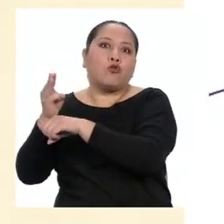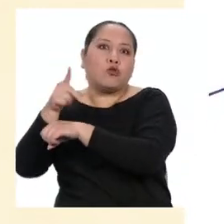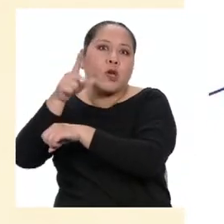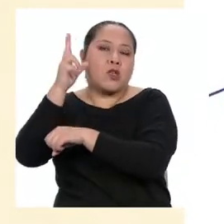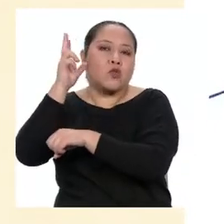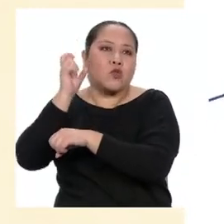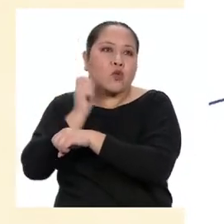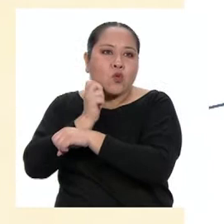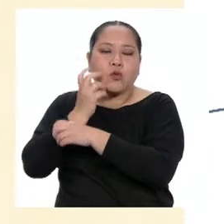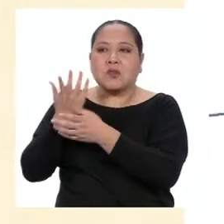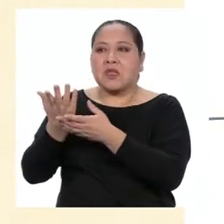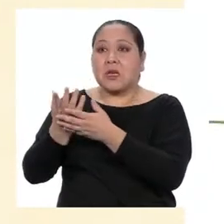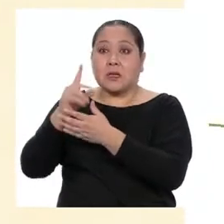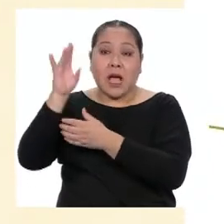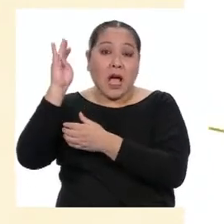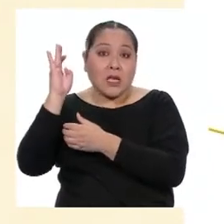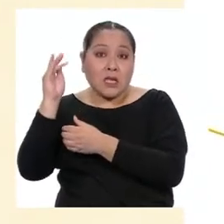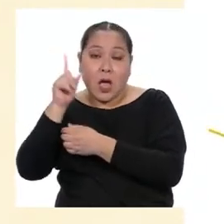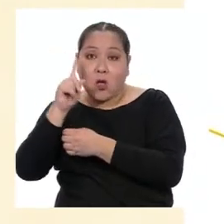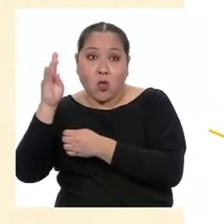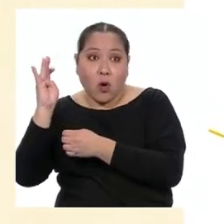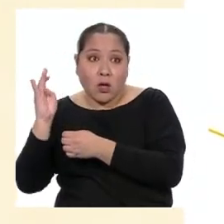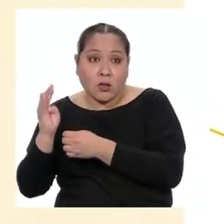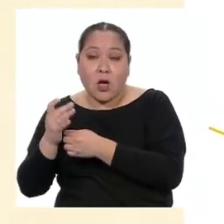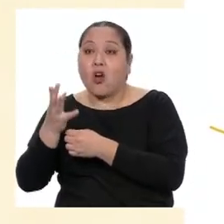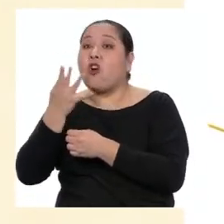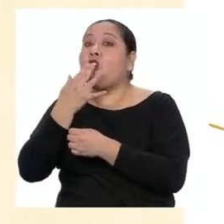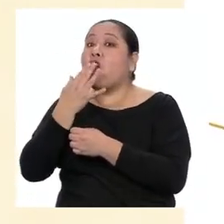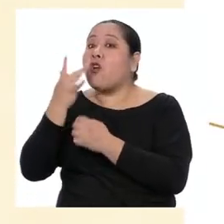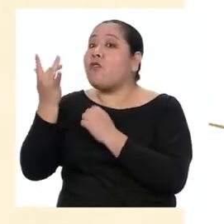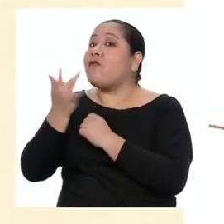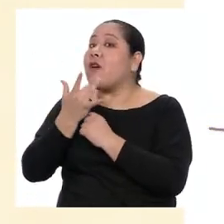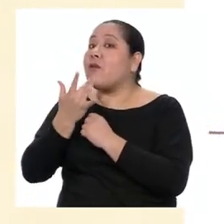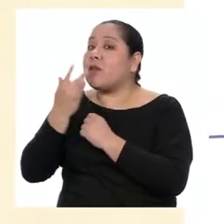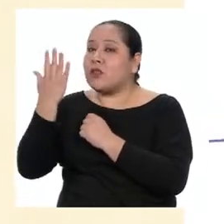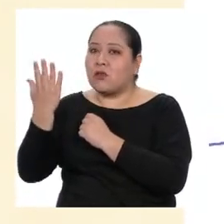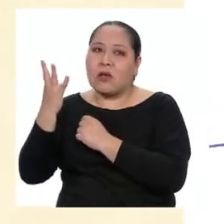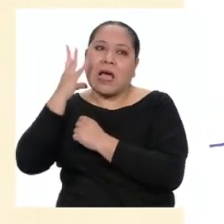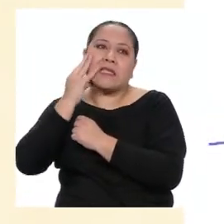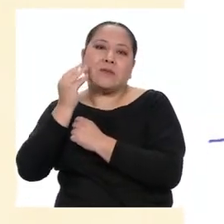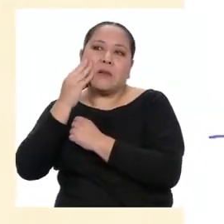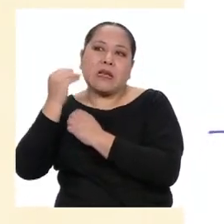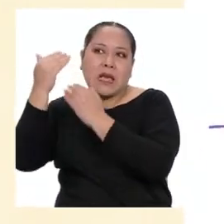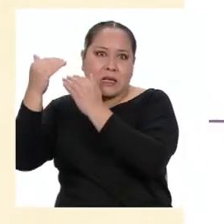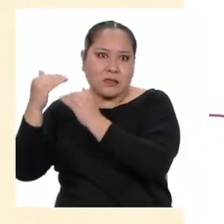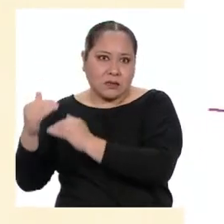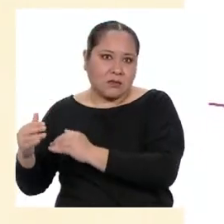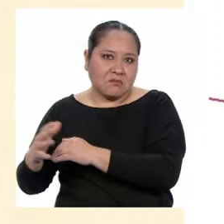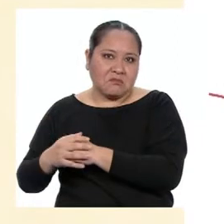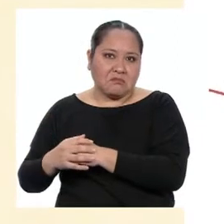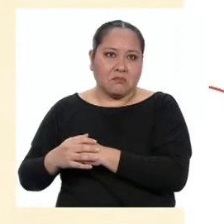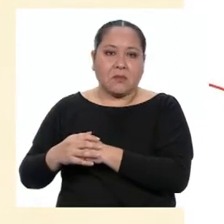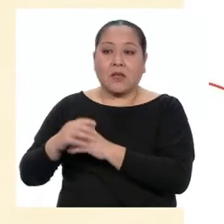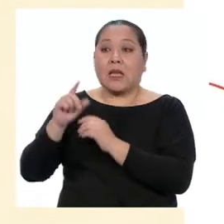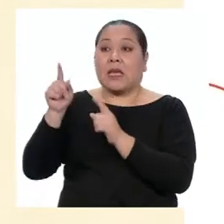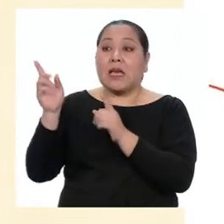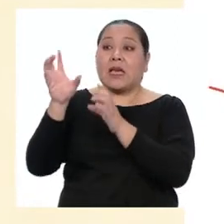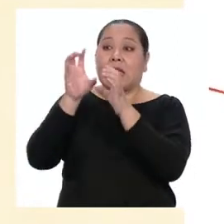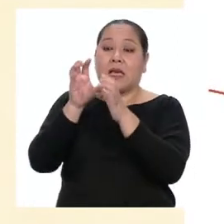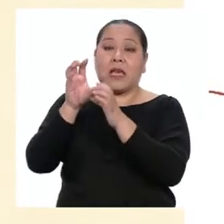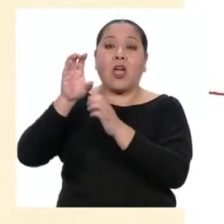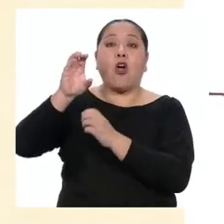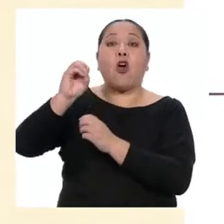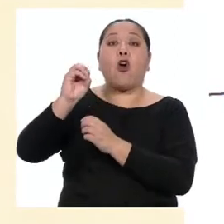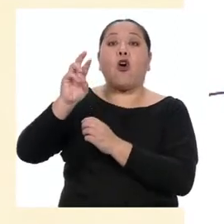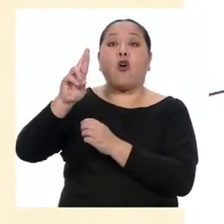escucha, estado civil, colores favoritos, experiencias. Y ordinales,